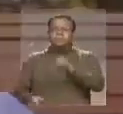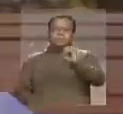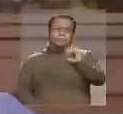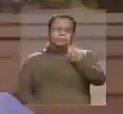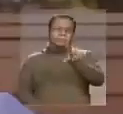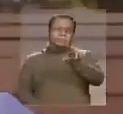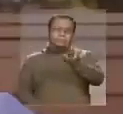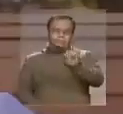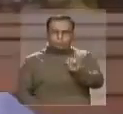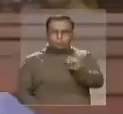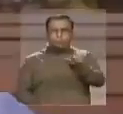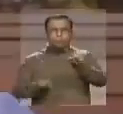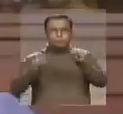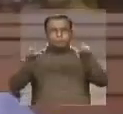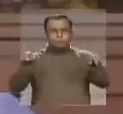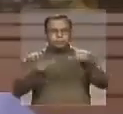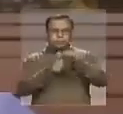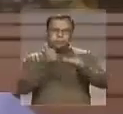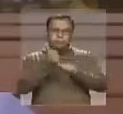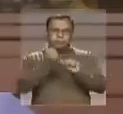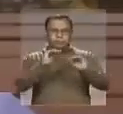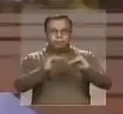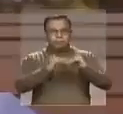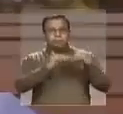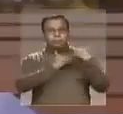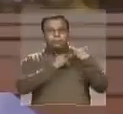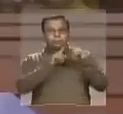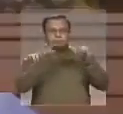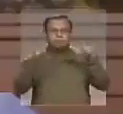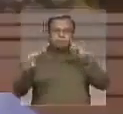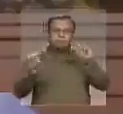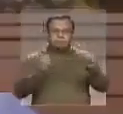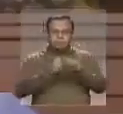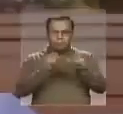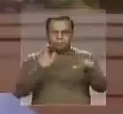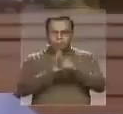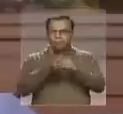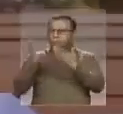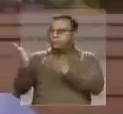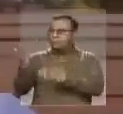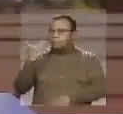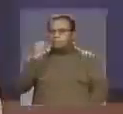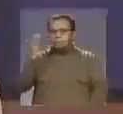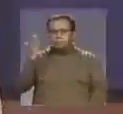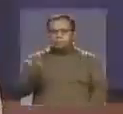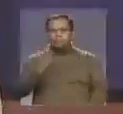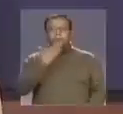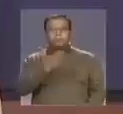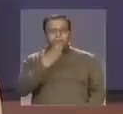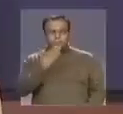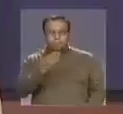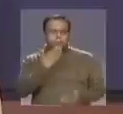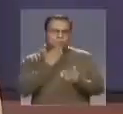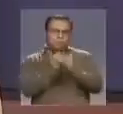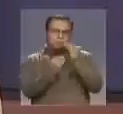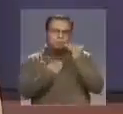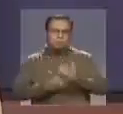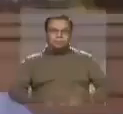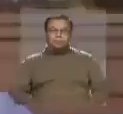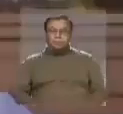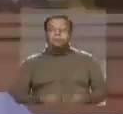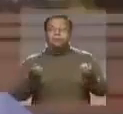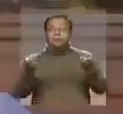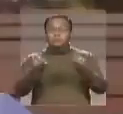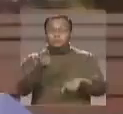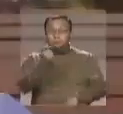Mena Mosquera es la subdirectora general de Lex Acción Jurídica. Bienvenida, Audrey. Muchísimas gracias por la invitación. También